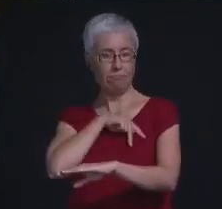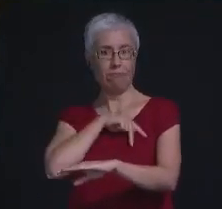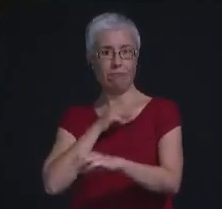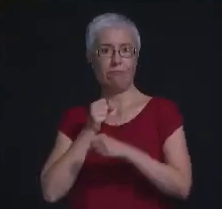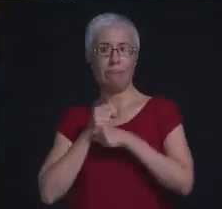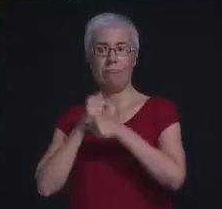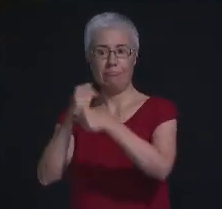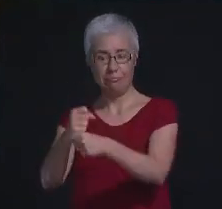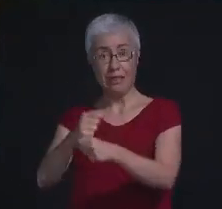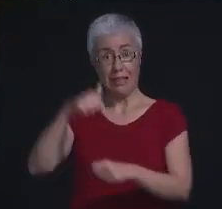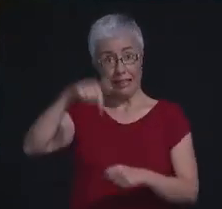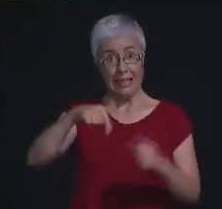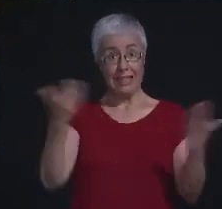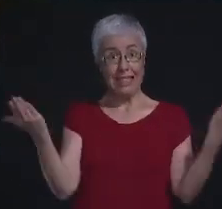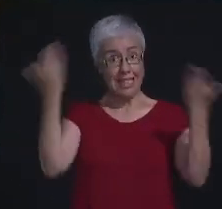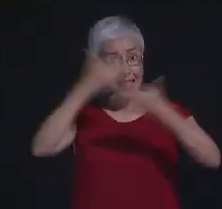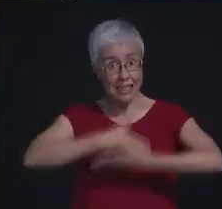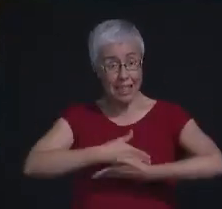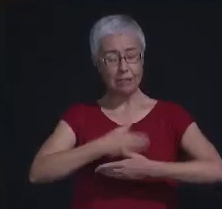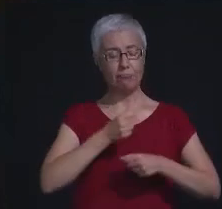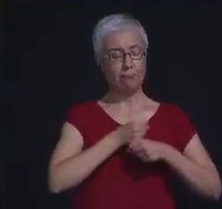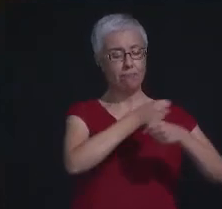será un momento estelar del día, y